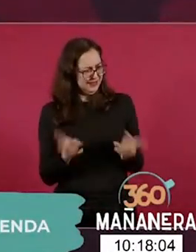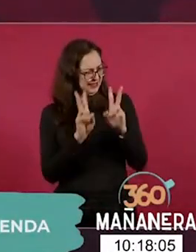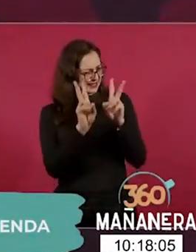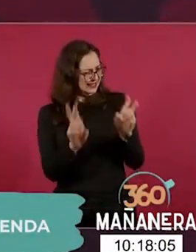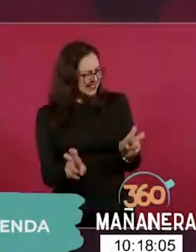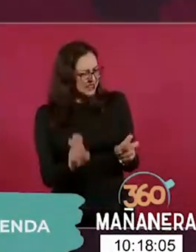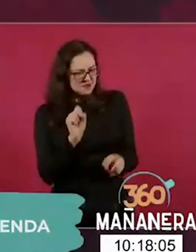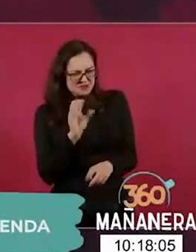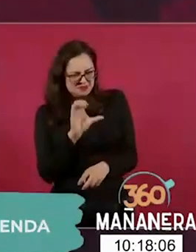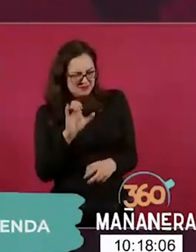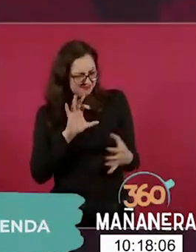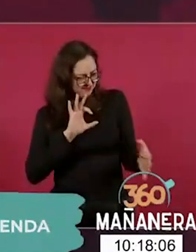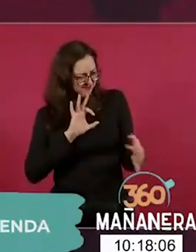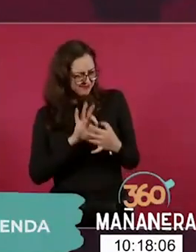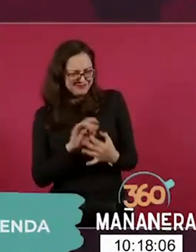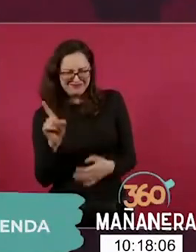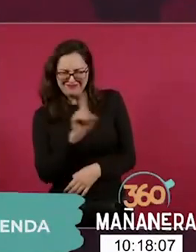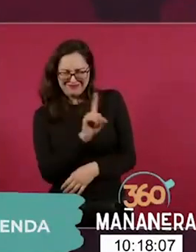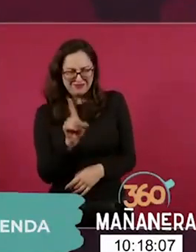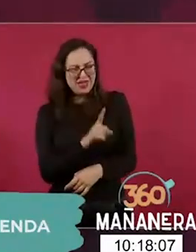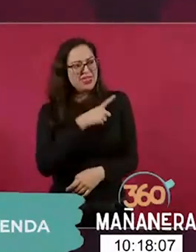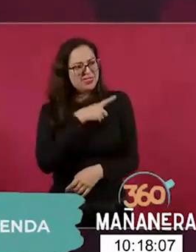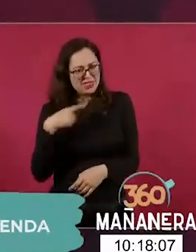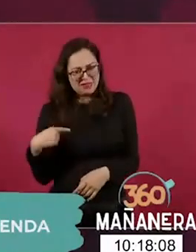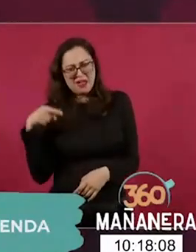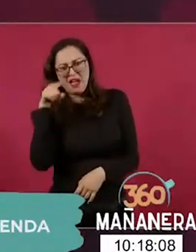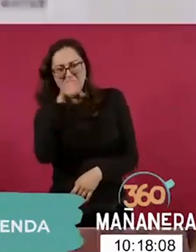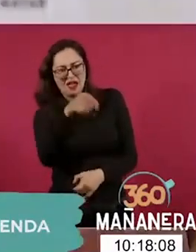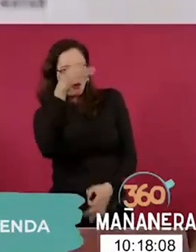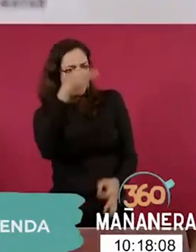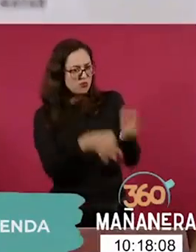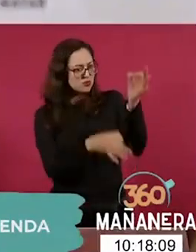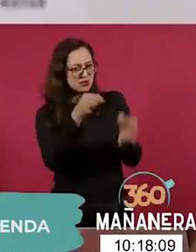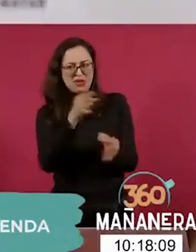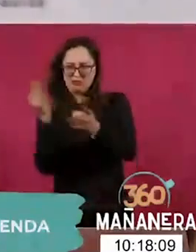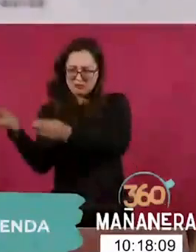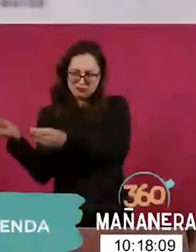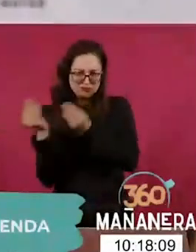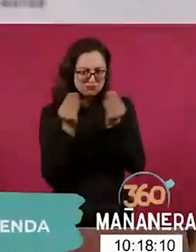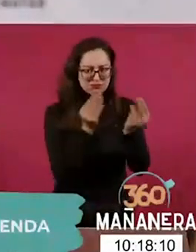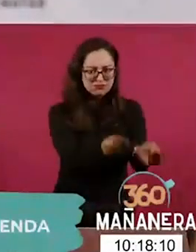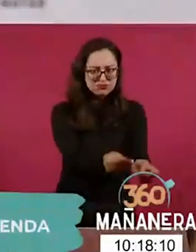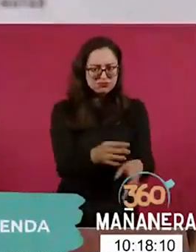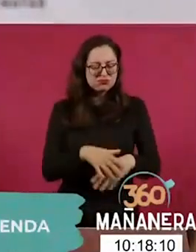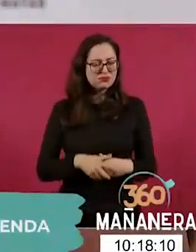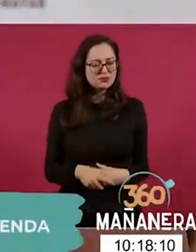a el juzgado al